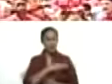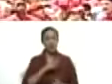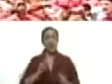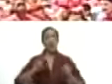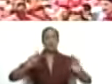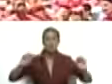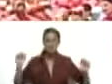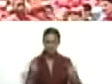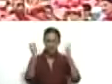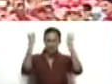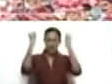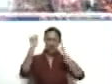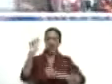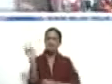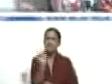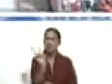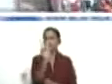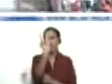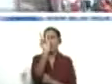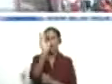unir toda la cultura